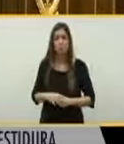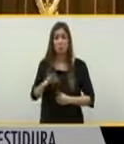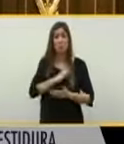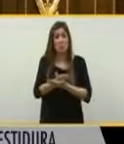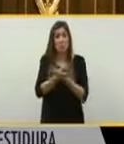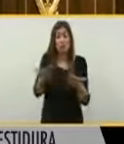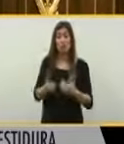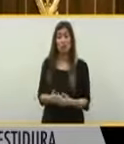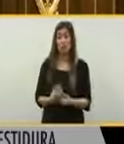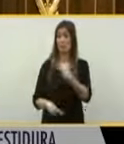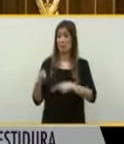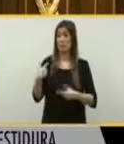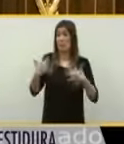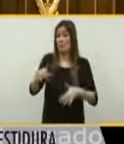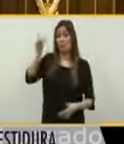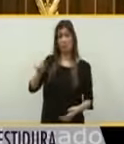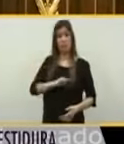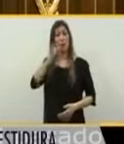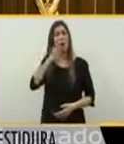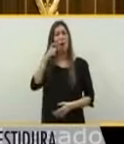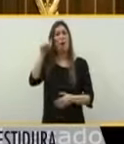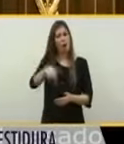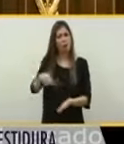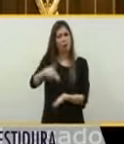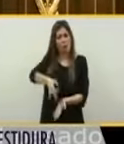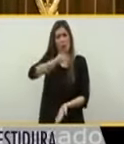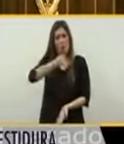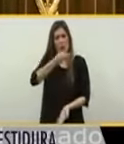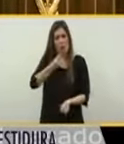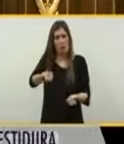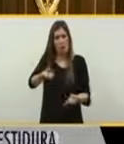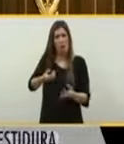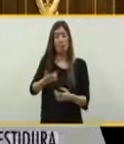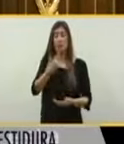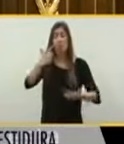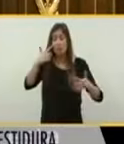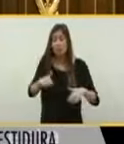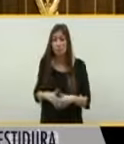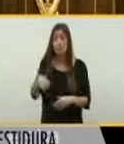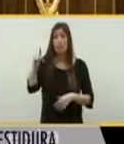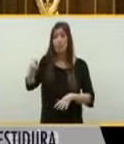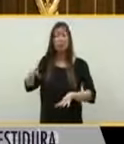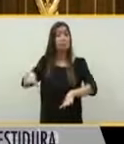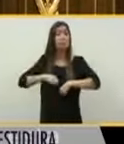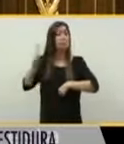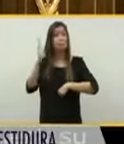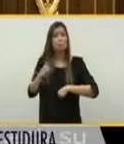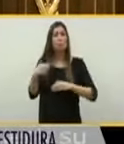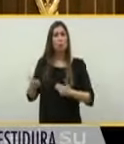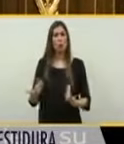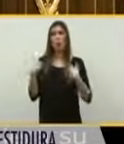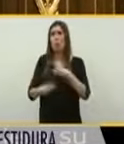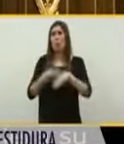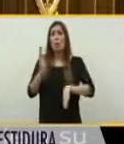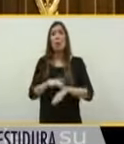el pasado miércoles el señor Rajoy explicó en esta tribuna, la culpa de que no asumiera su responsabilidad era mía,